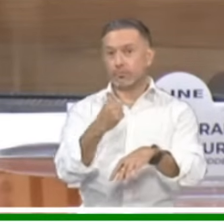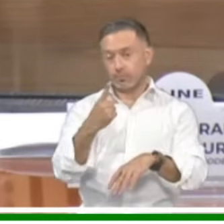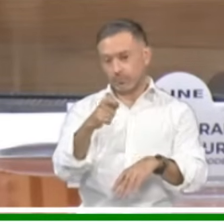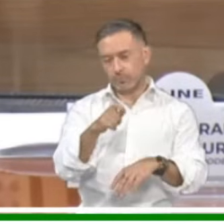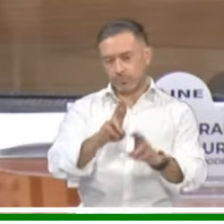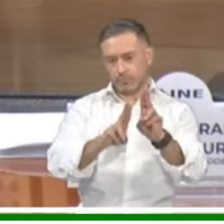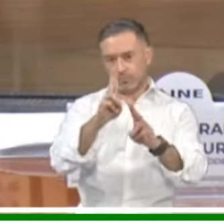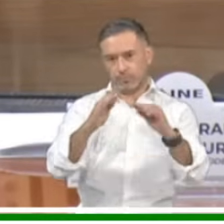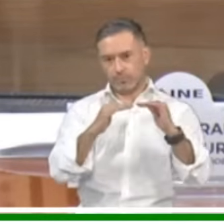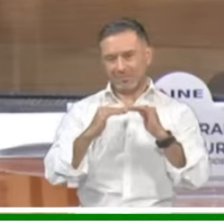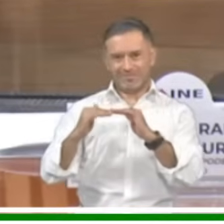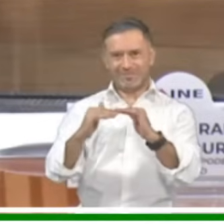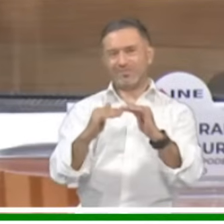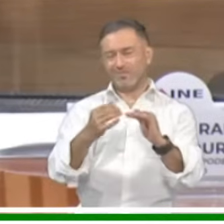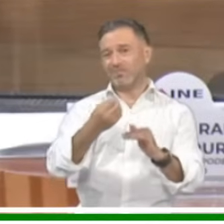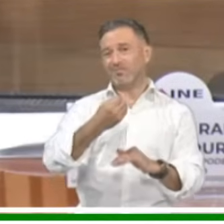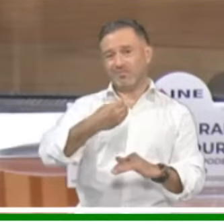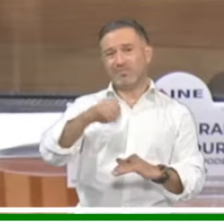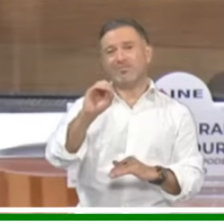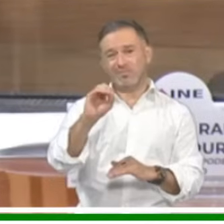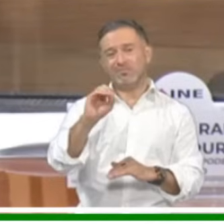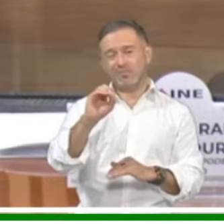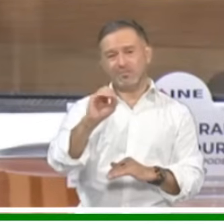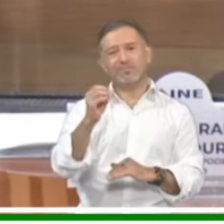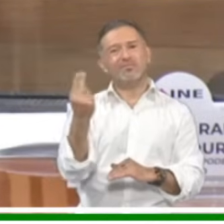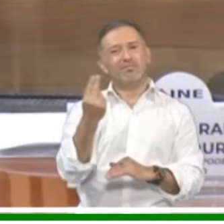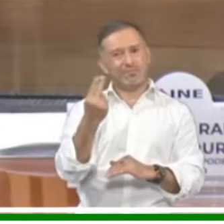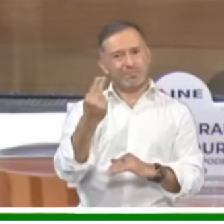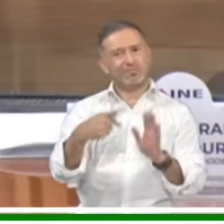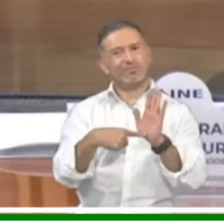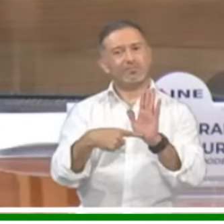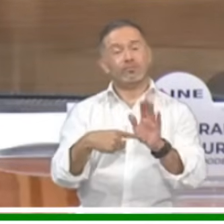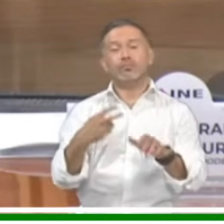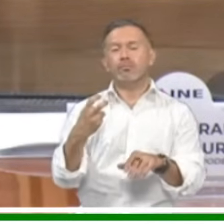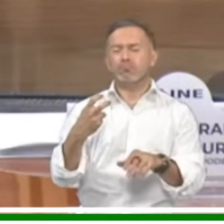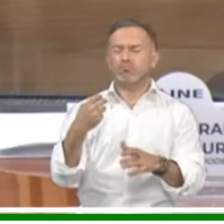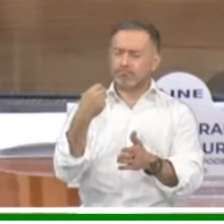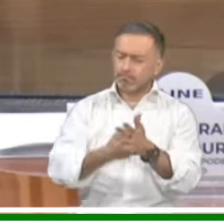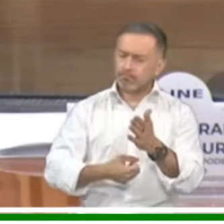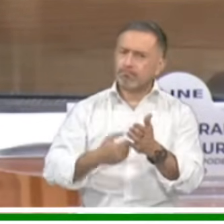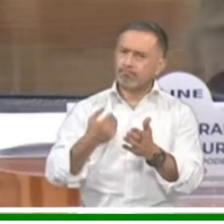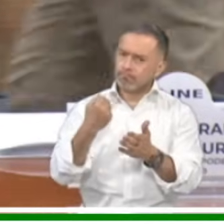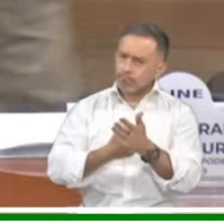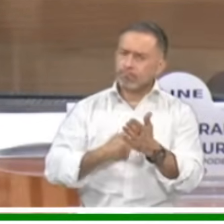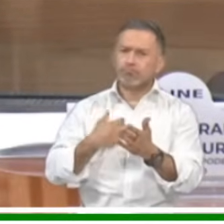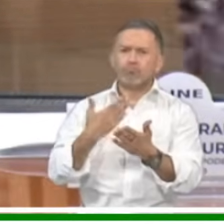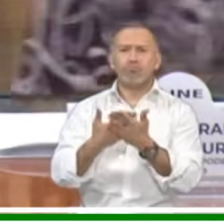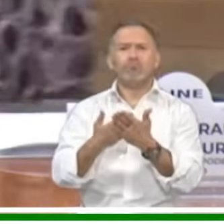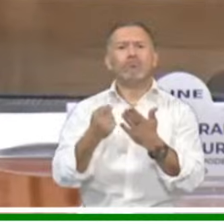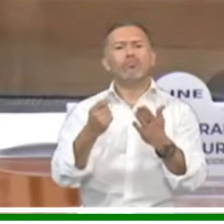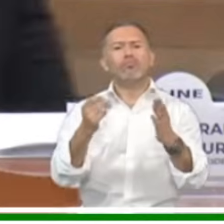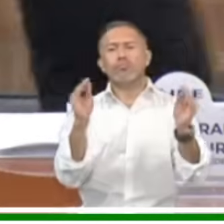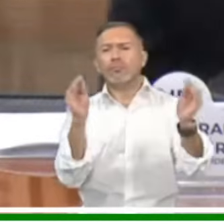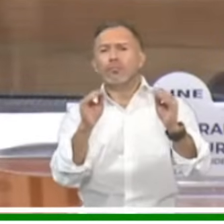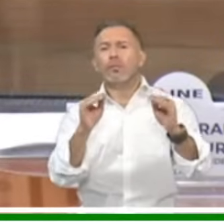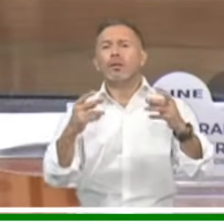que se necesita en el país. Por eso debemos insistir en promover e impulsar ejercicios en los cuales la